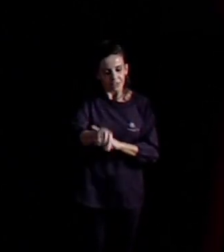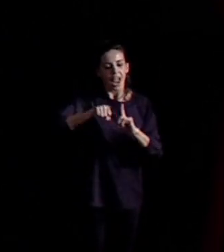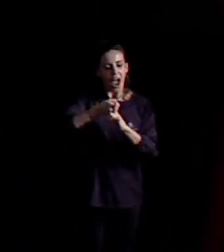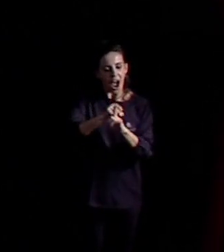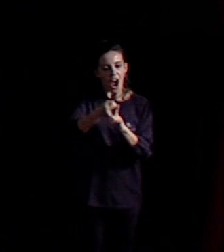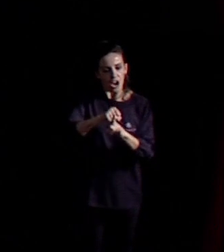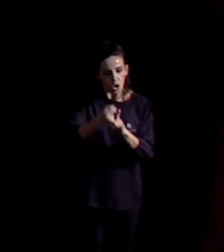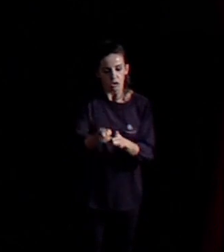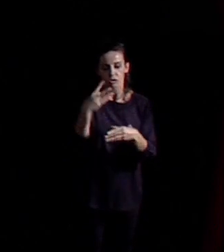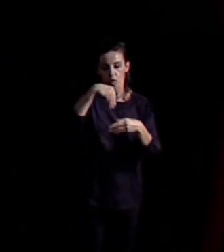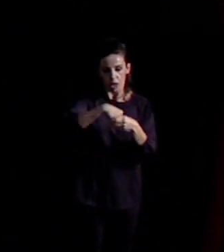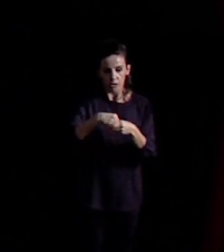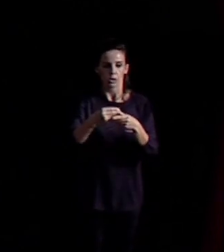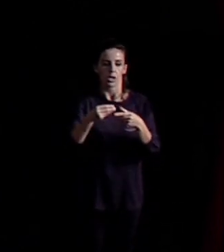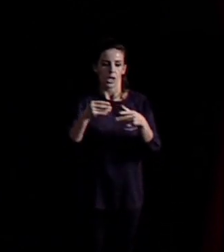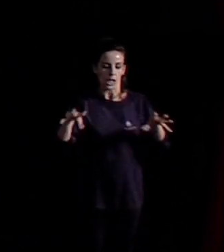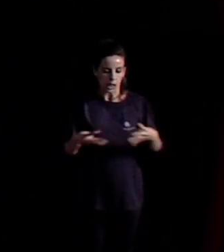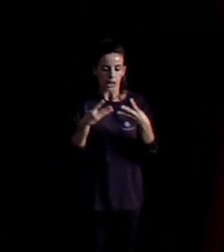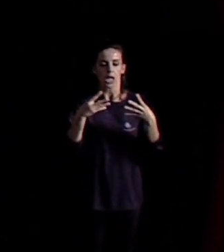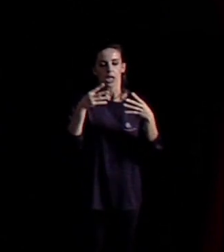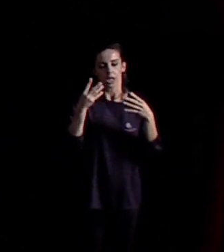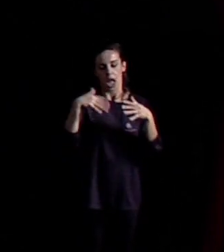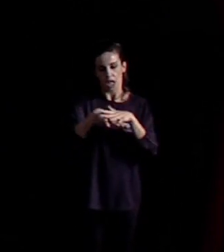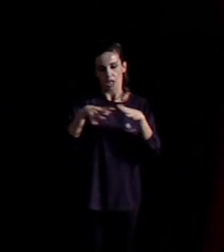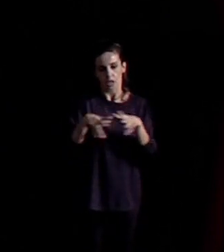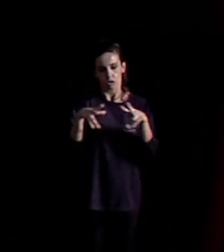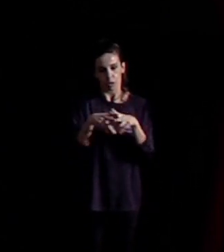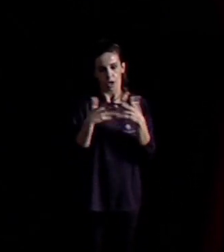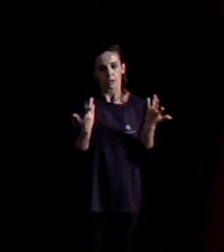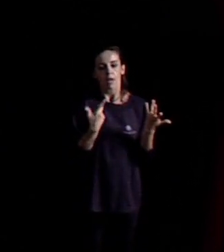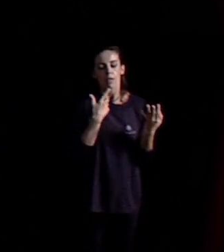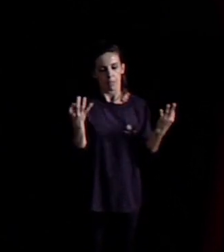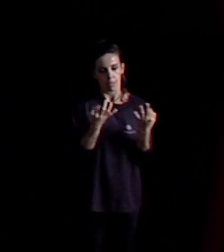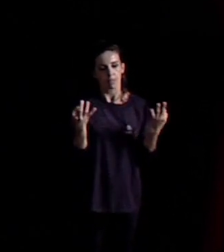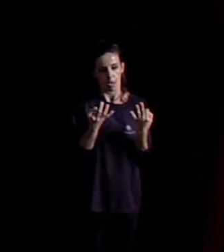sociales. O sea que hay que mirárselo.